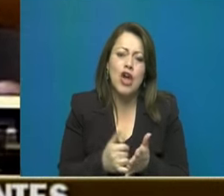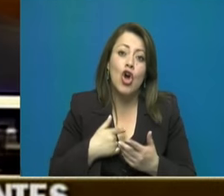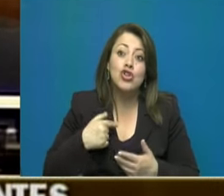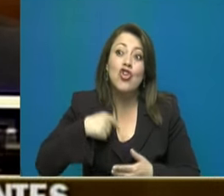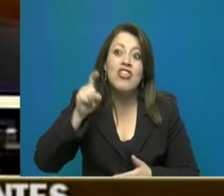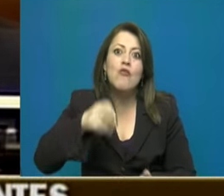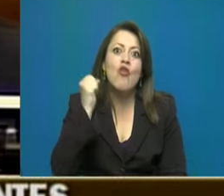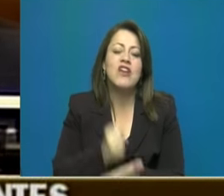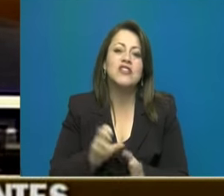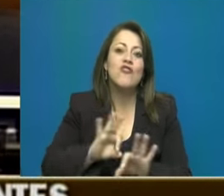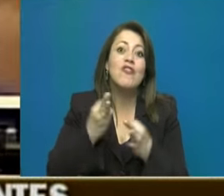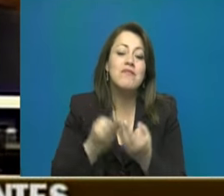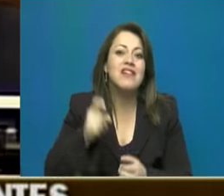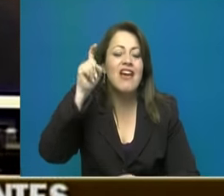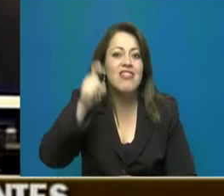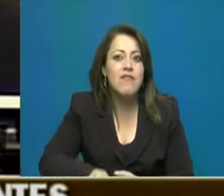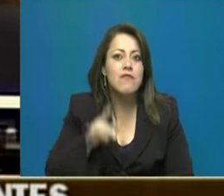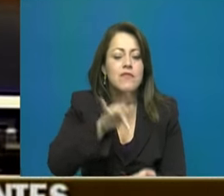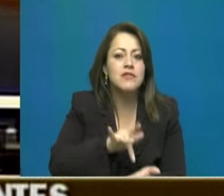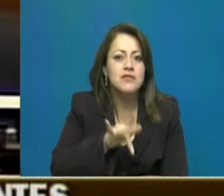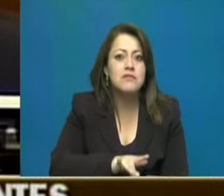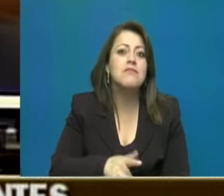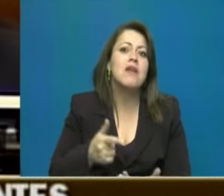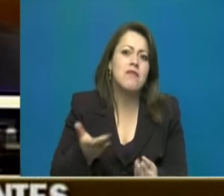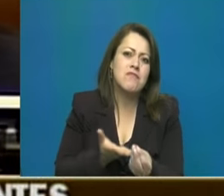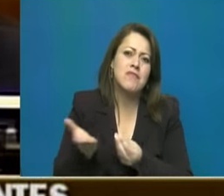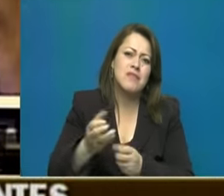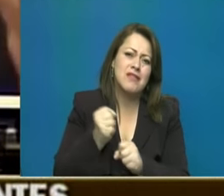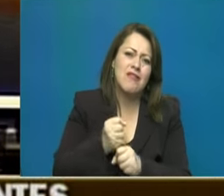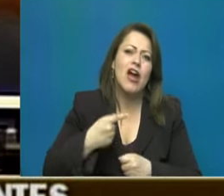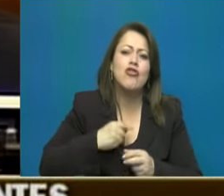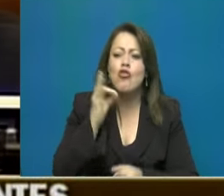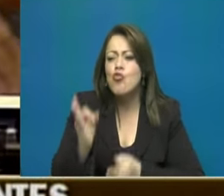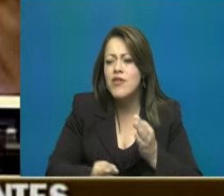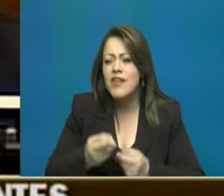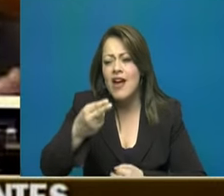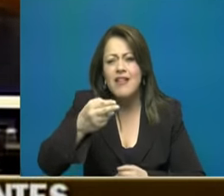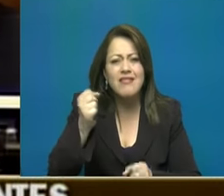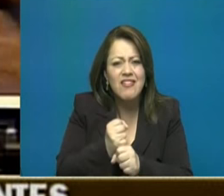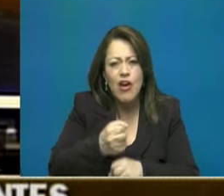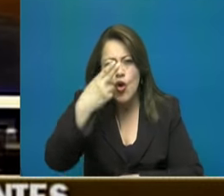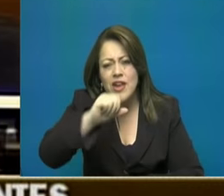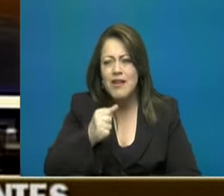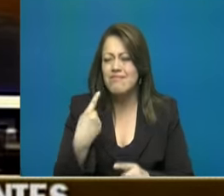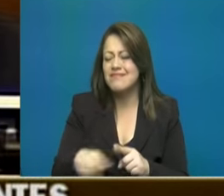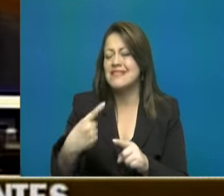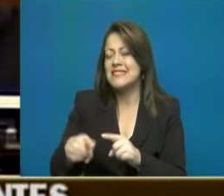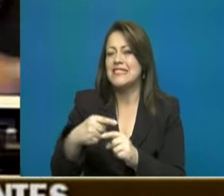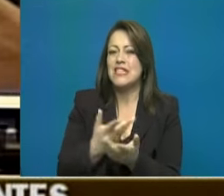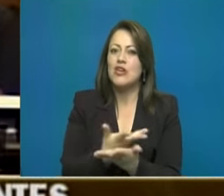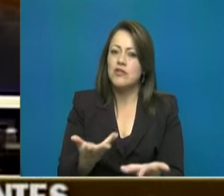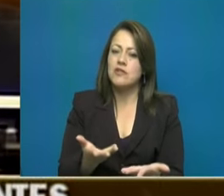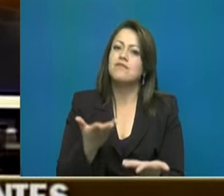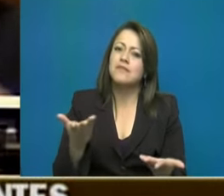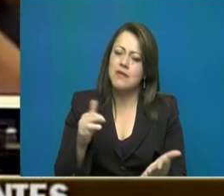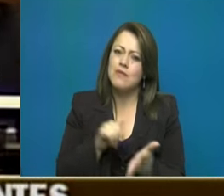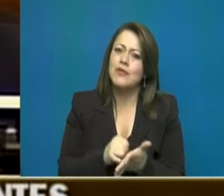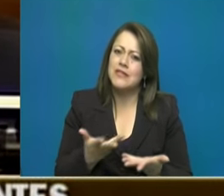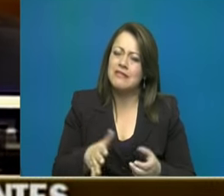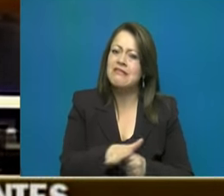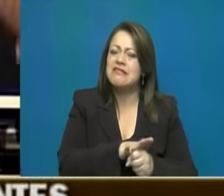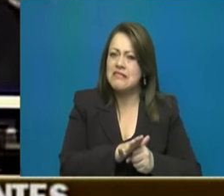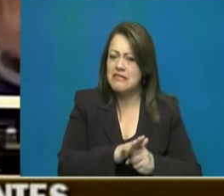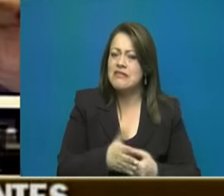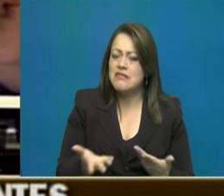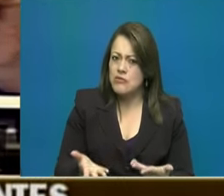es que aquel me prometió un puesto, es que además yo tengo que cuidar el puesto de mi hija que está allá. Más allá de las ideas, termina siendo un tema burocrático y de cuotas lo que